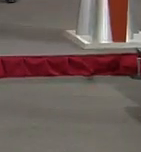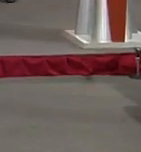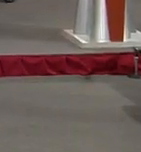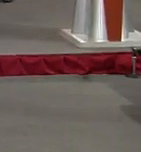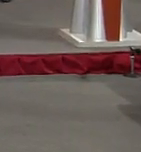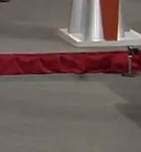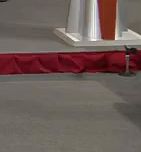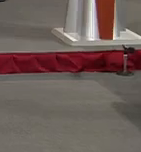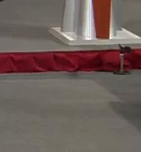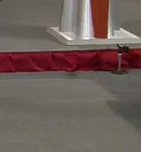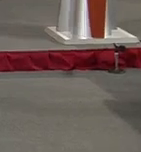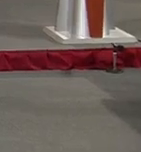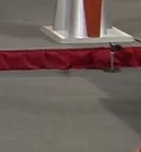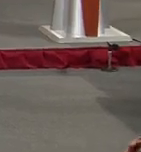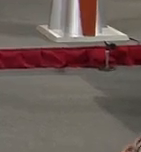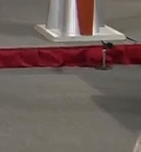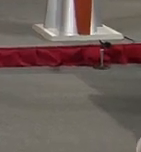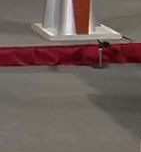Tremendo.